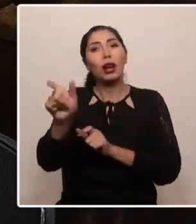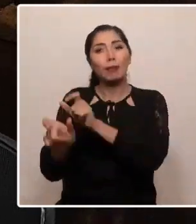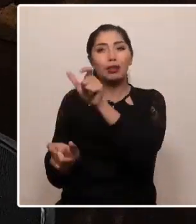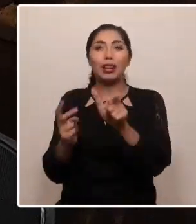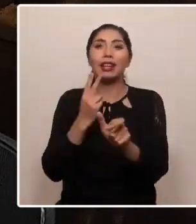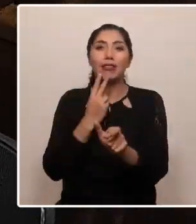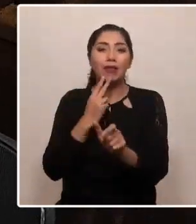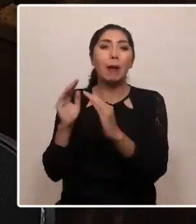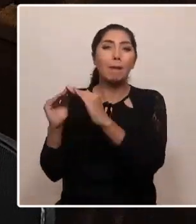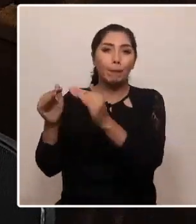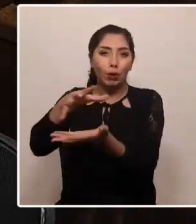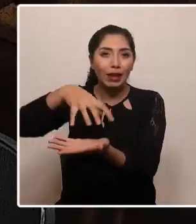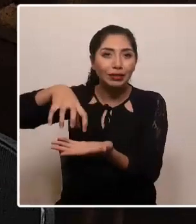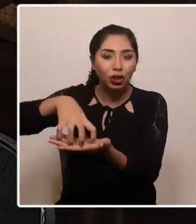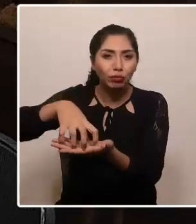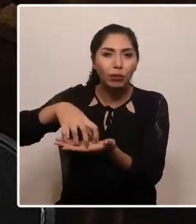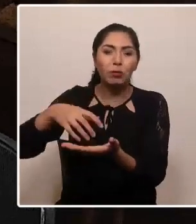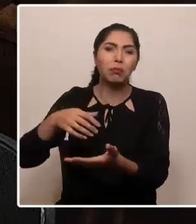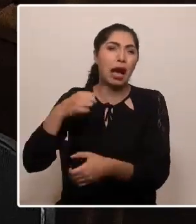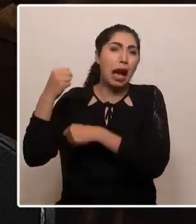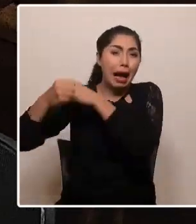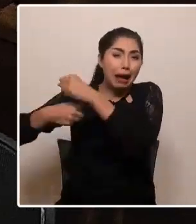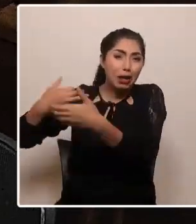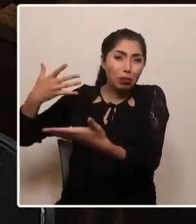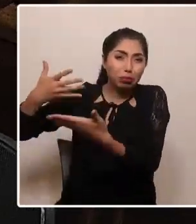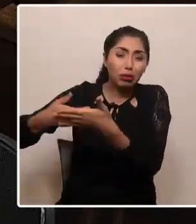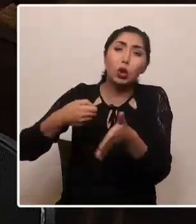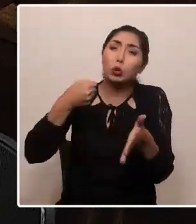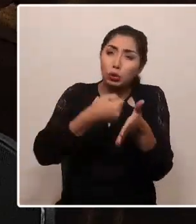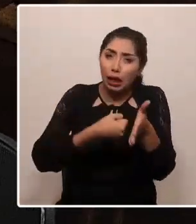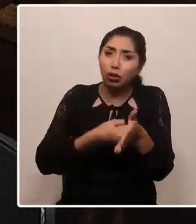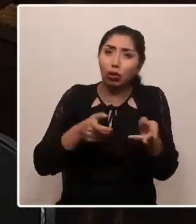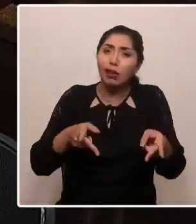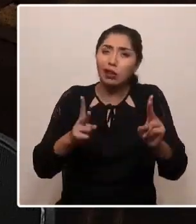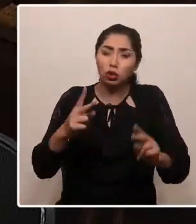vienen luchando por algo que es un derecho fundamental. Muchas gracias.